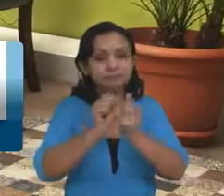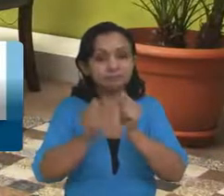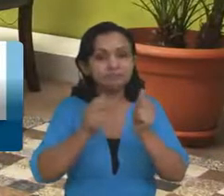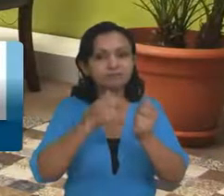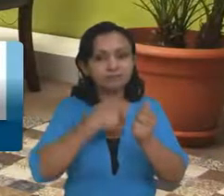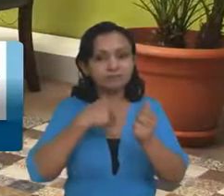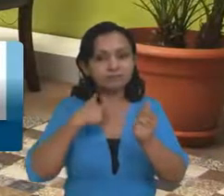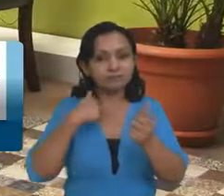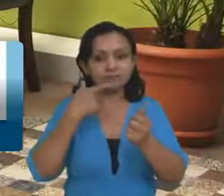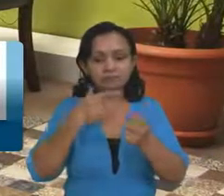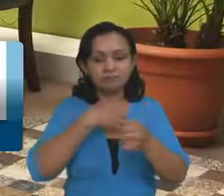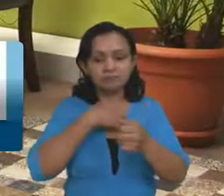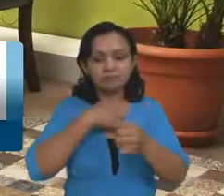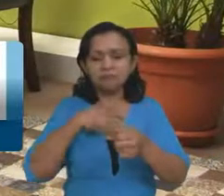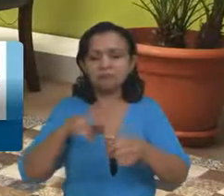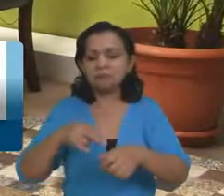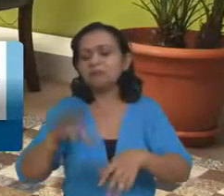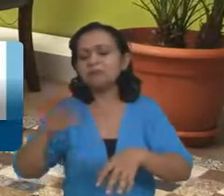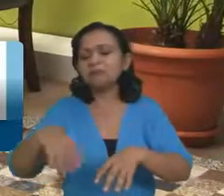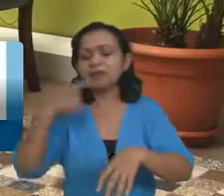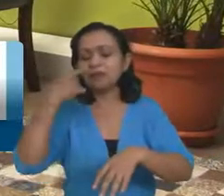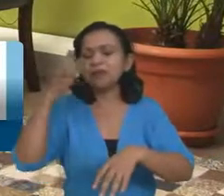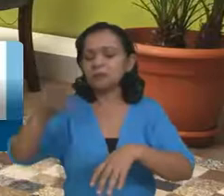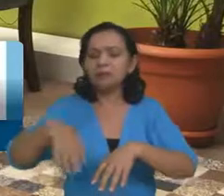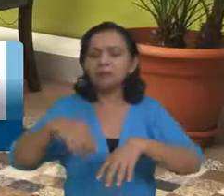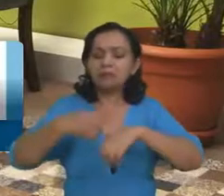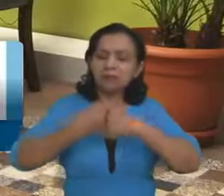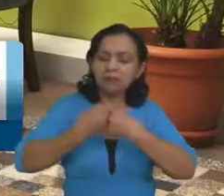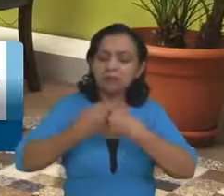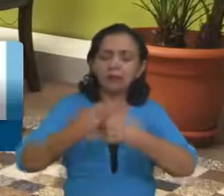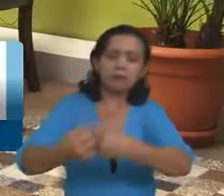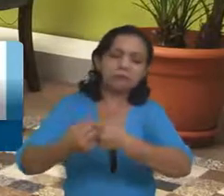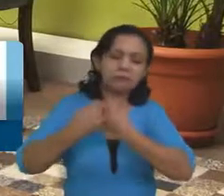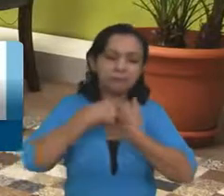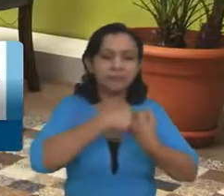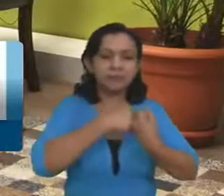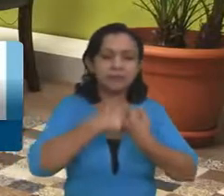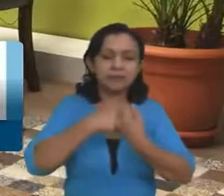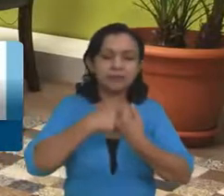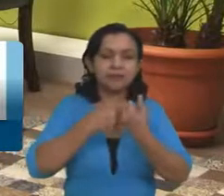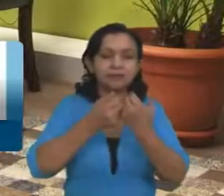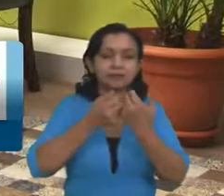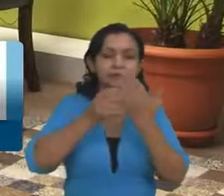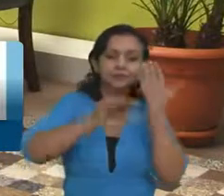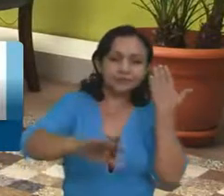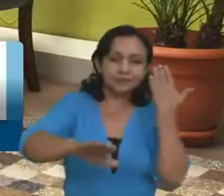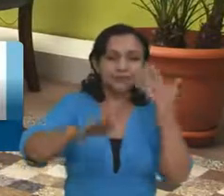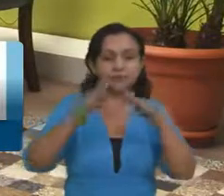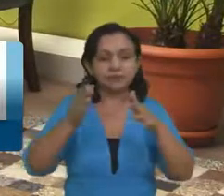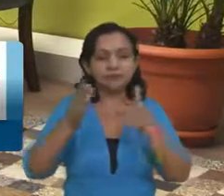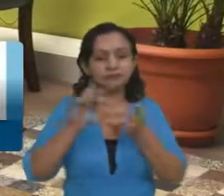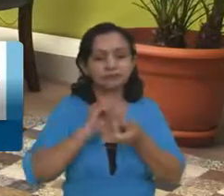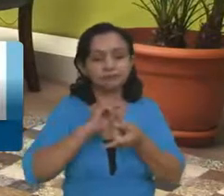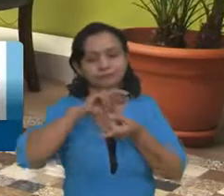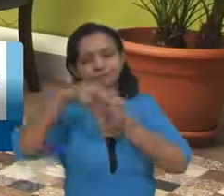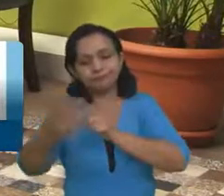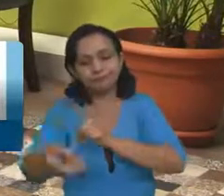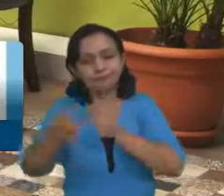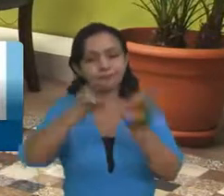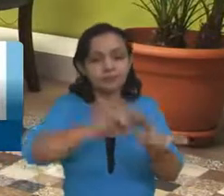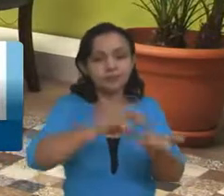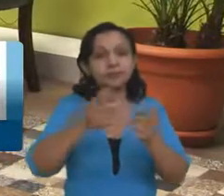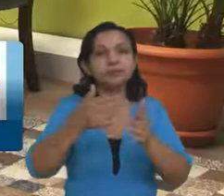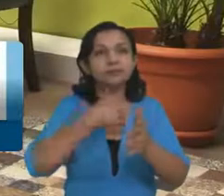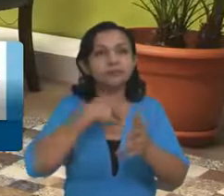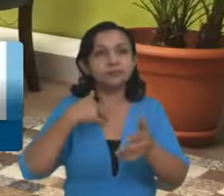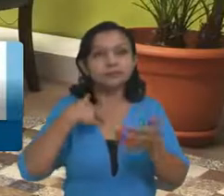exacto. Entre ellos mismos, las personas que practican defensa personal, cuerpo a cuerpo, karate, o ya